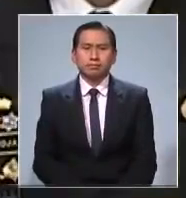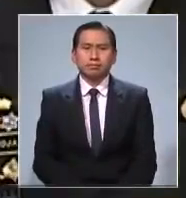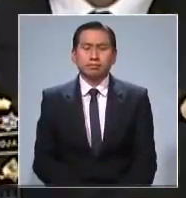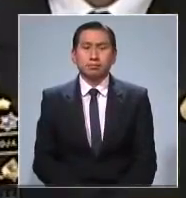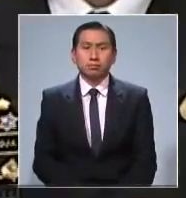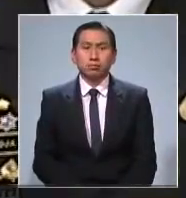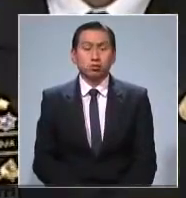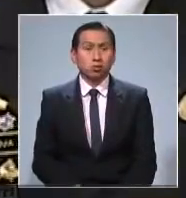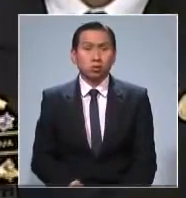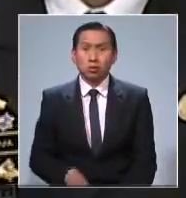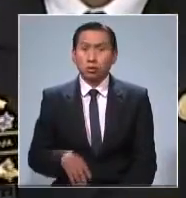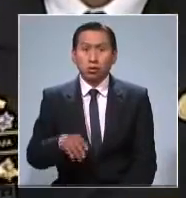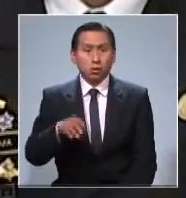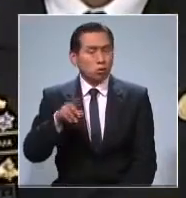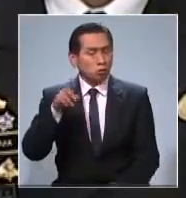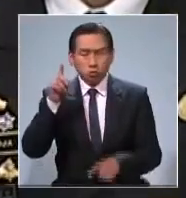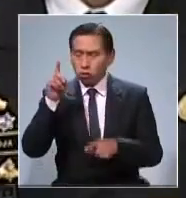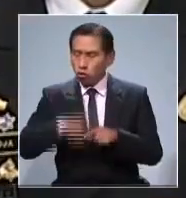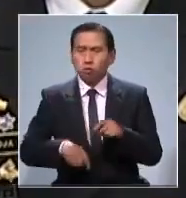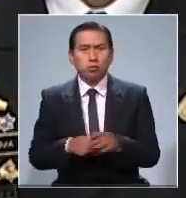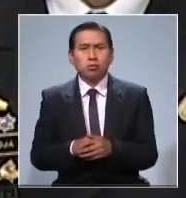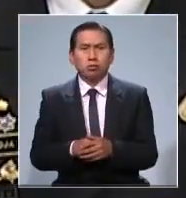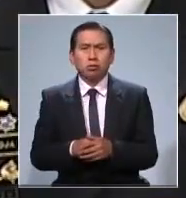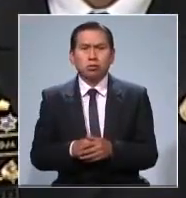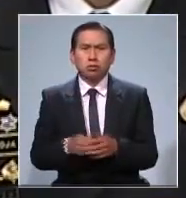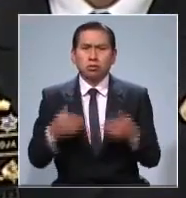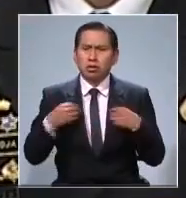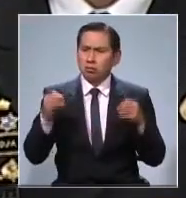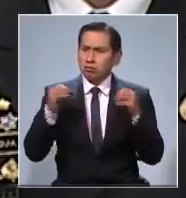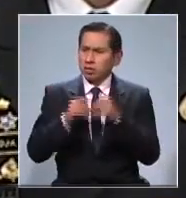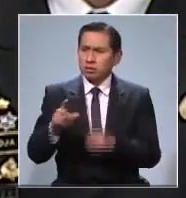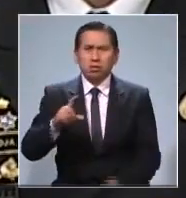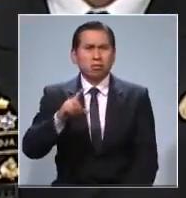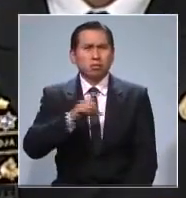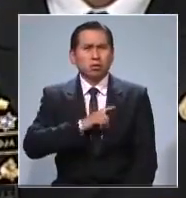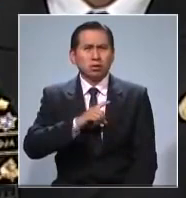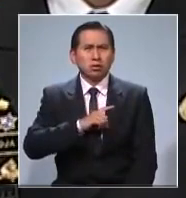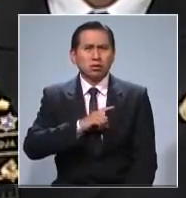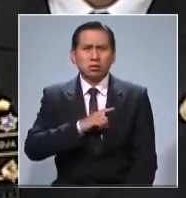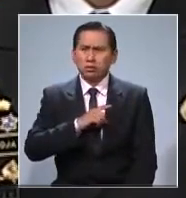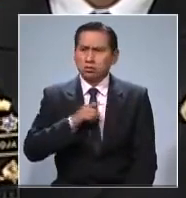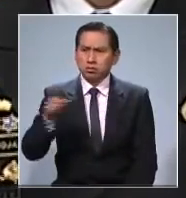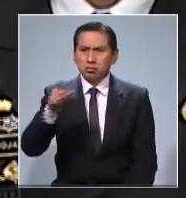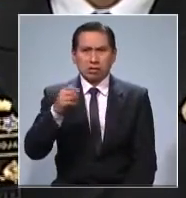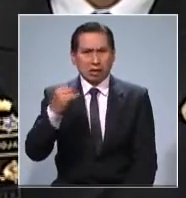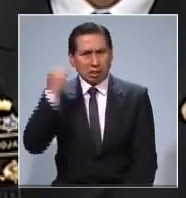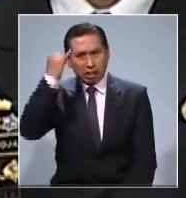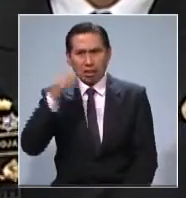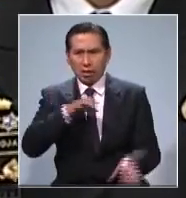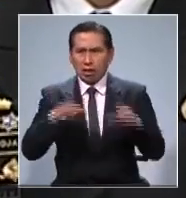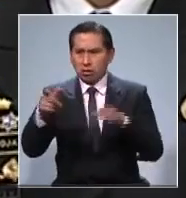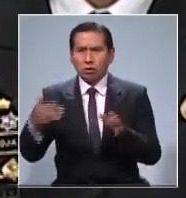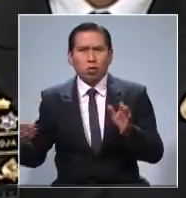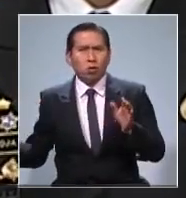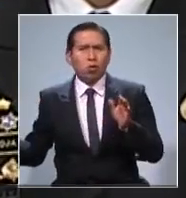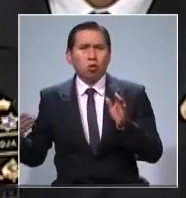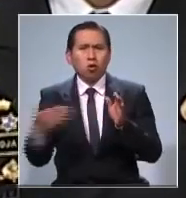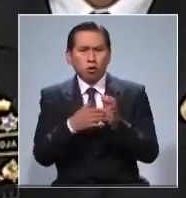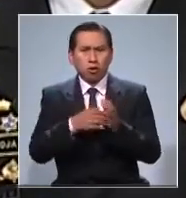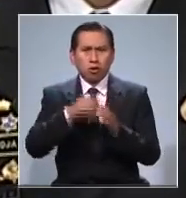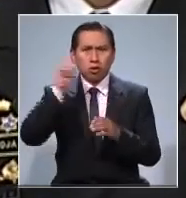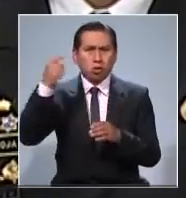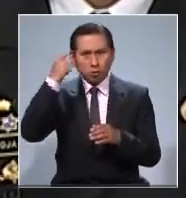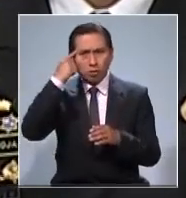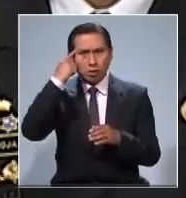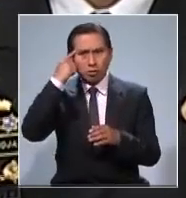No tenemos o no podemos tener más nunca policías que asuman acciones para ir en contra de un